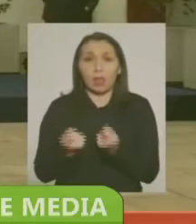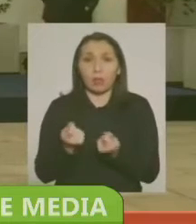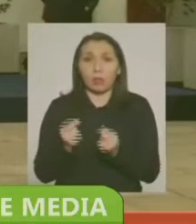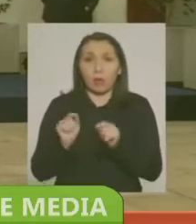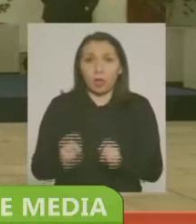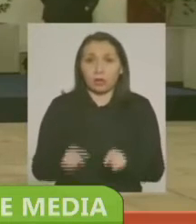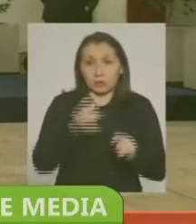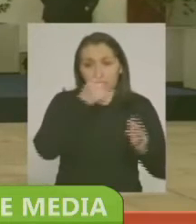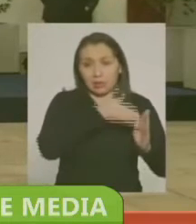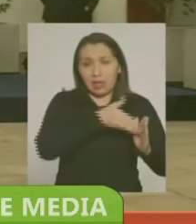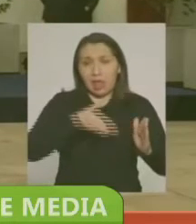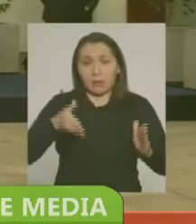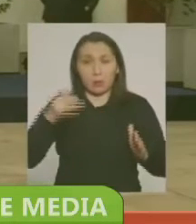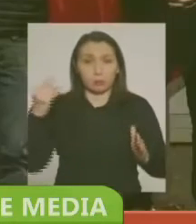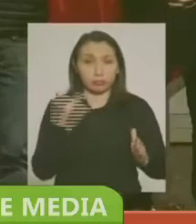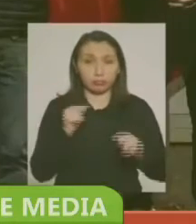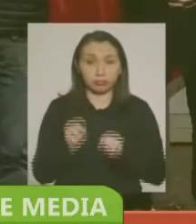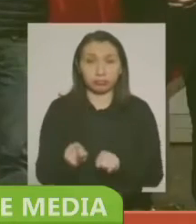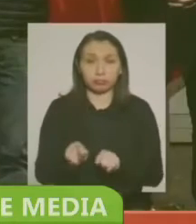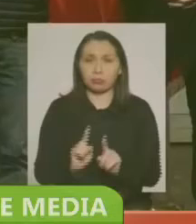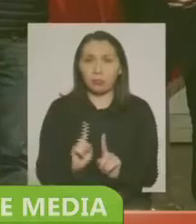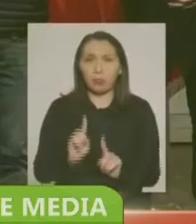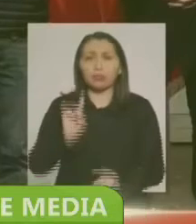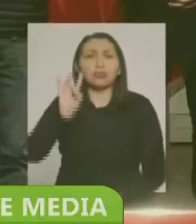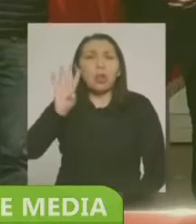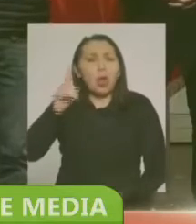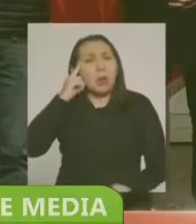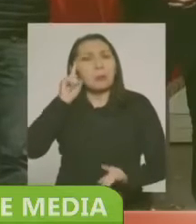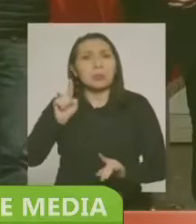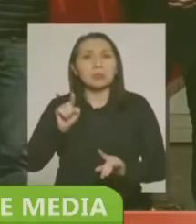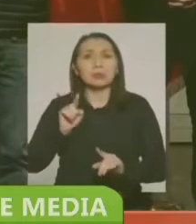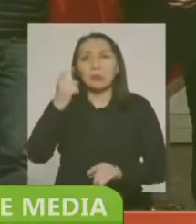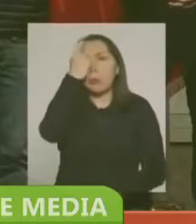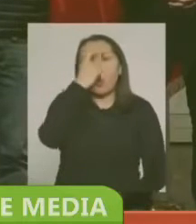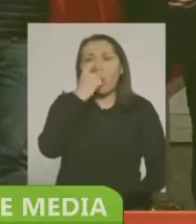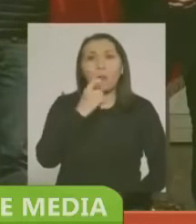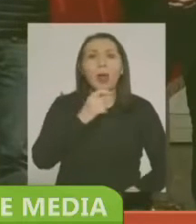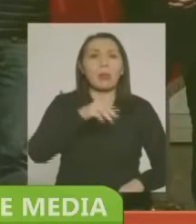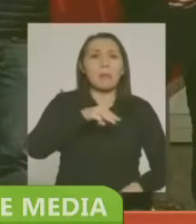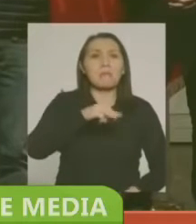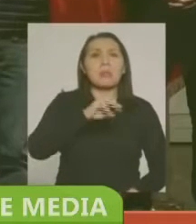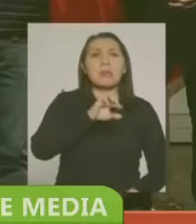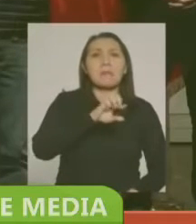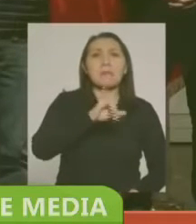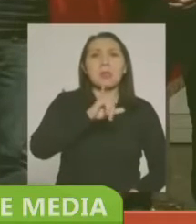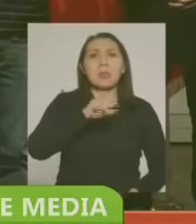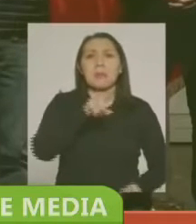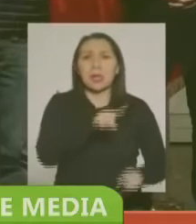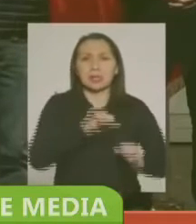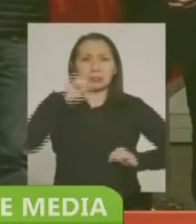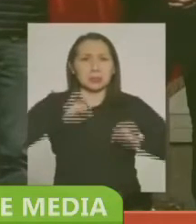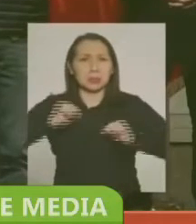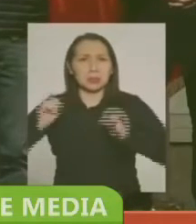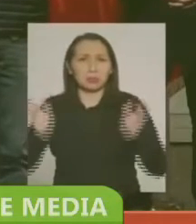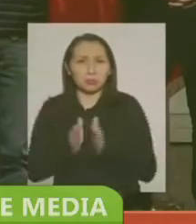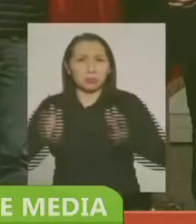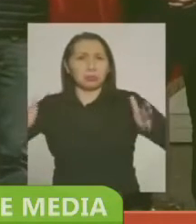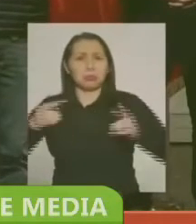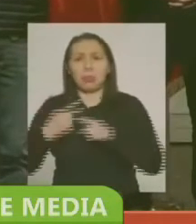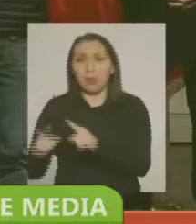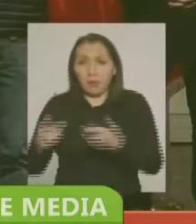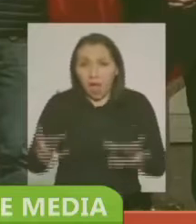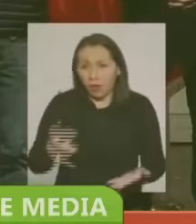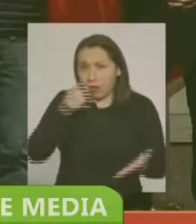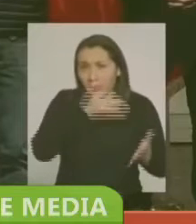tanto para los más vulnerables como para la clase media, tienen ese objetivo. Pero el tocar los fondos de pensiones creemos que es una mala iniciativa, porque